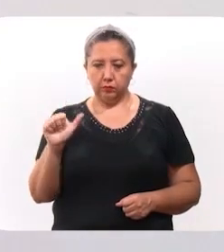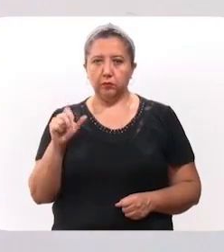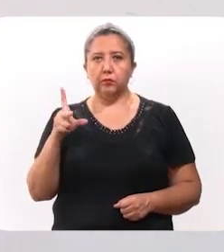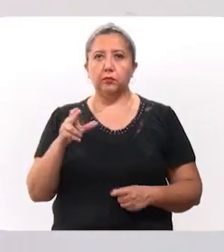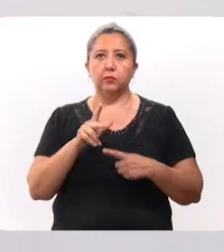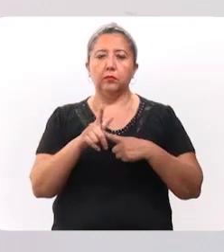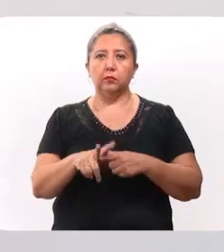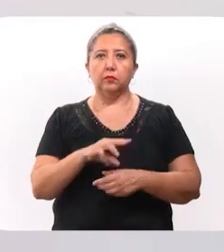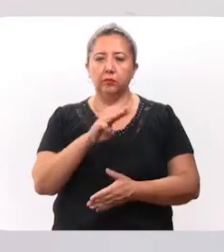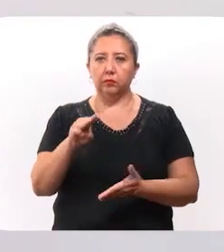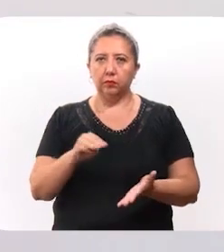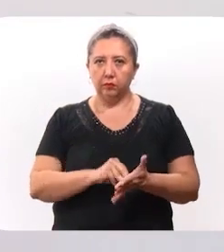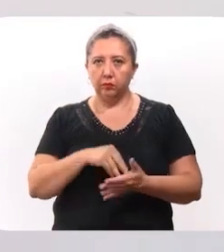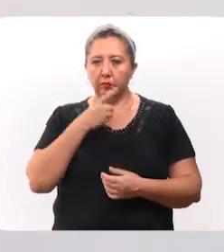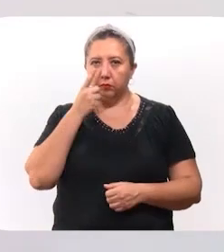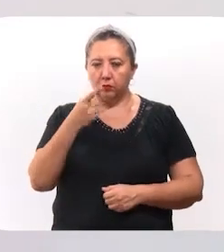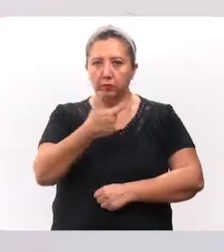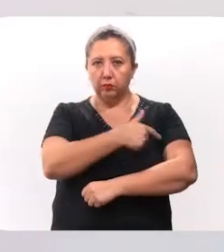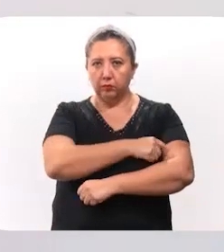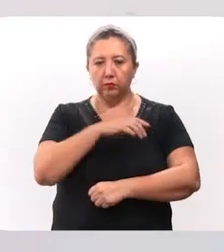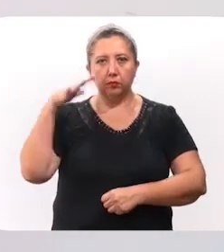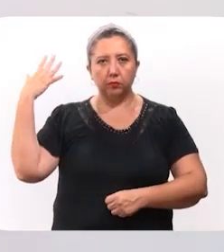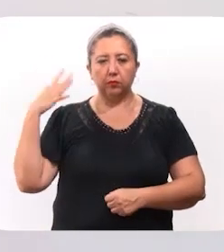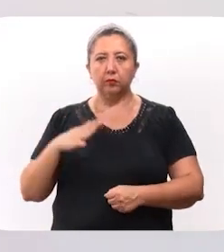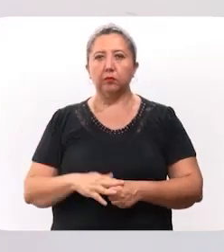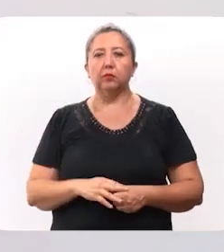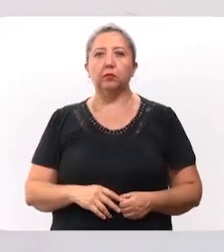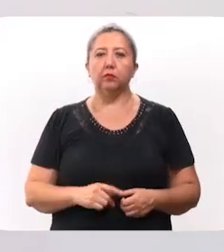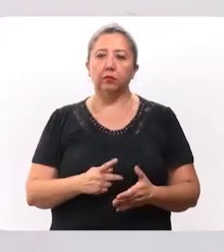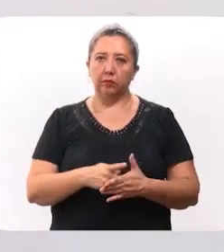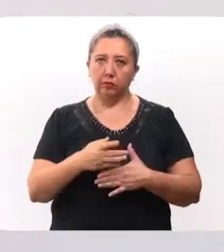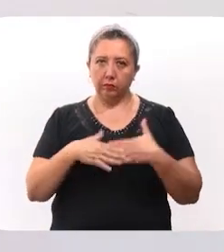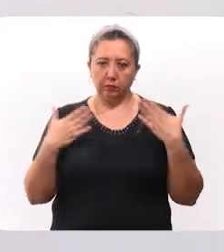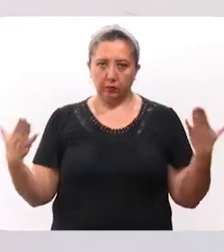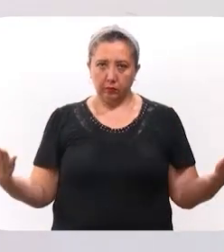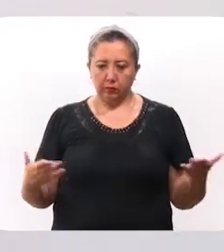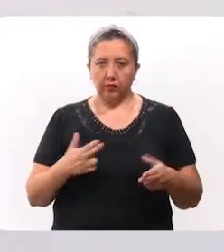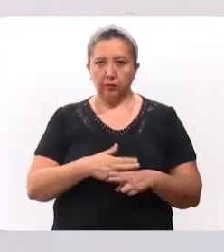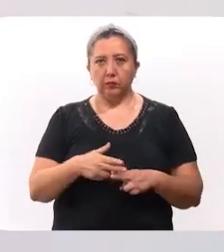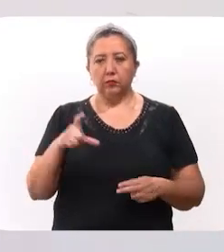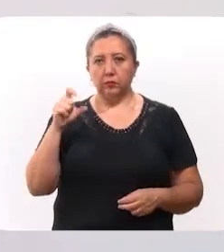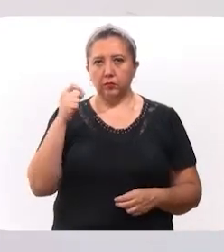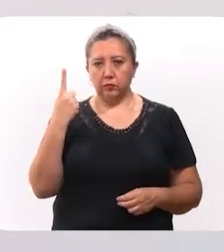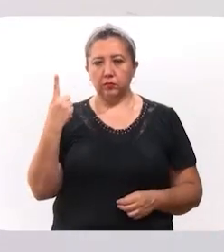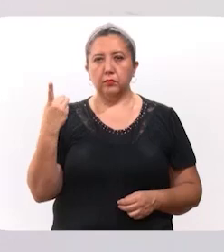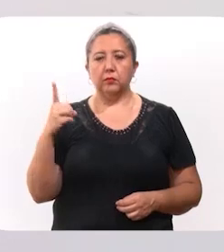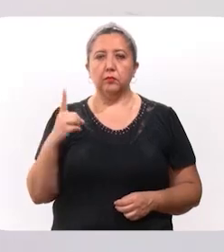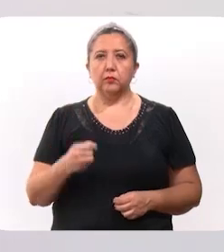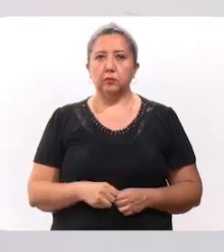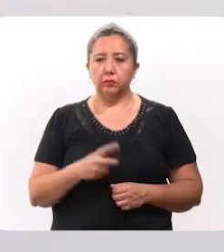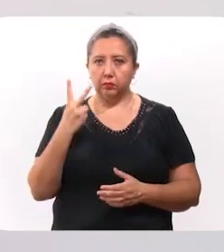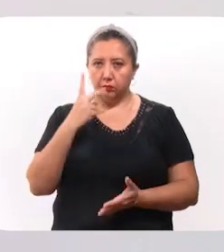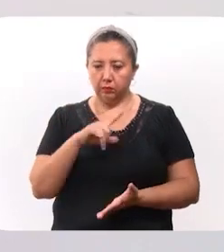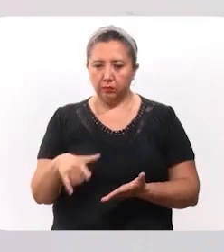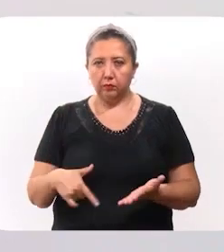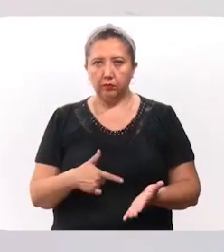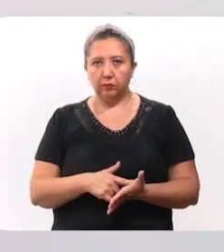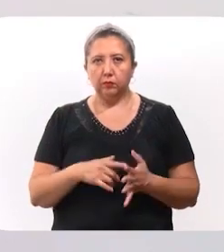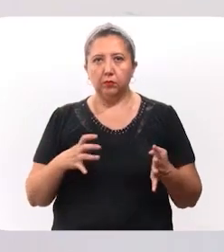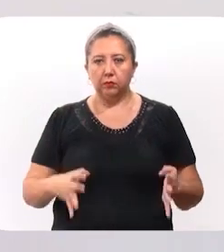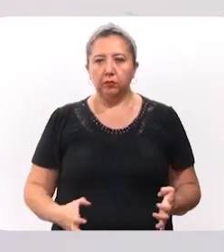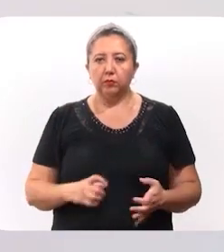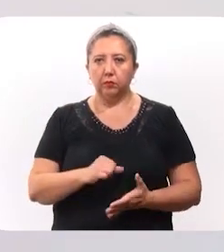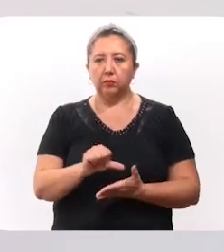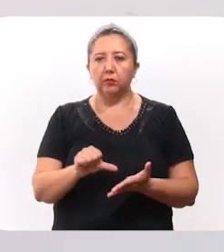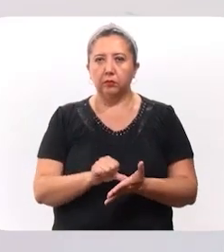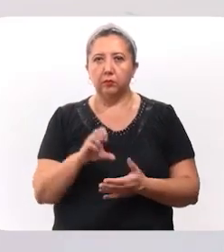También continúa en Mérida la aplicación del refuerzo para adultos mayores, proceso que se llevará a cabo hasta el 21 de diciembre en los dos macrocentros, ubicados